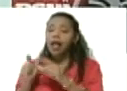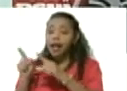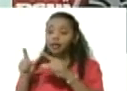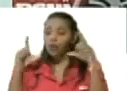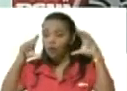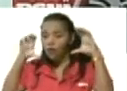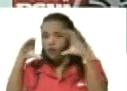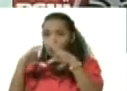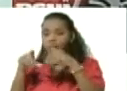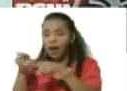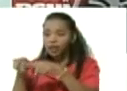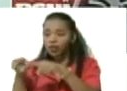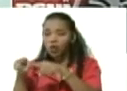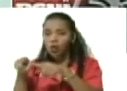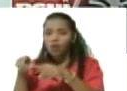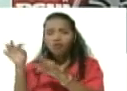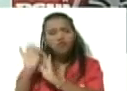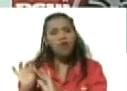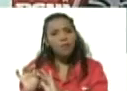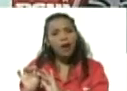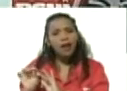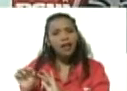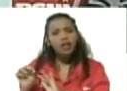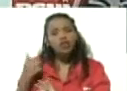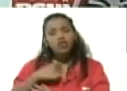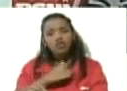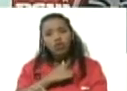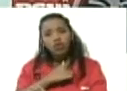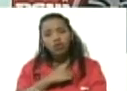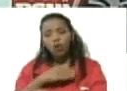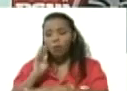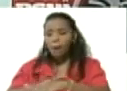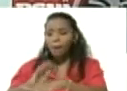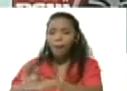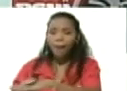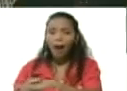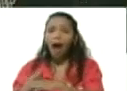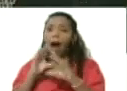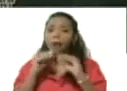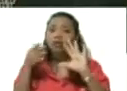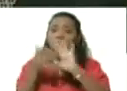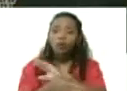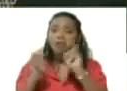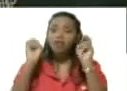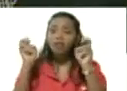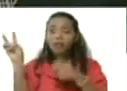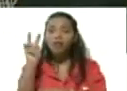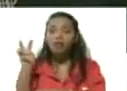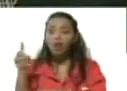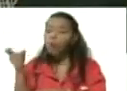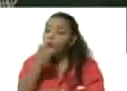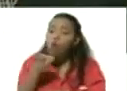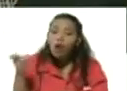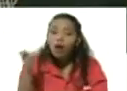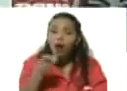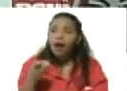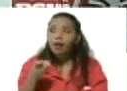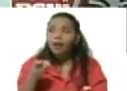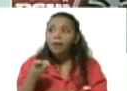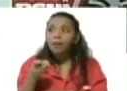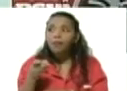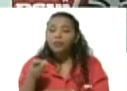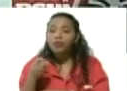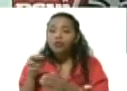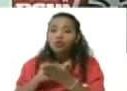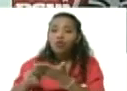en el sentido que cada vez que nosotros seamos convocados para hablar sobre el tema de Venezuela, para buscar